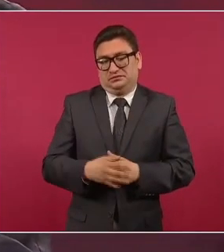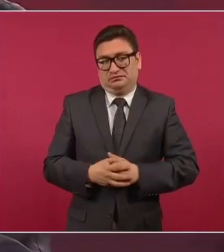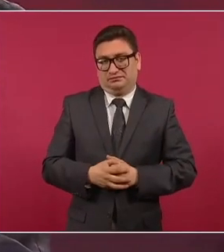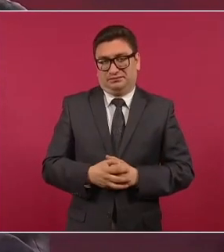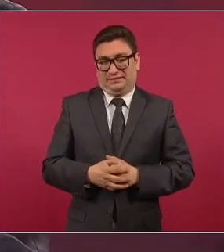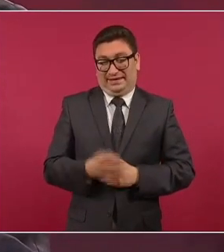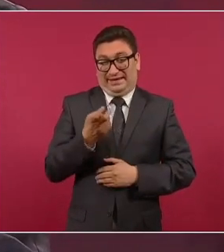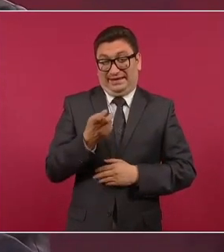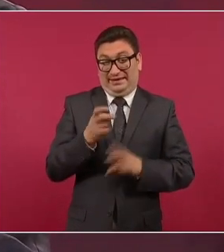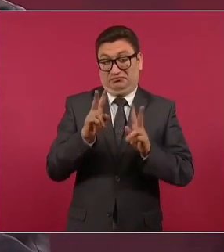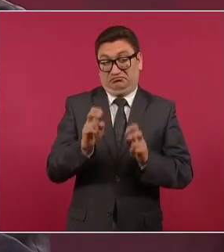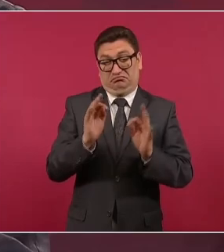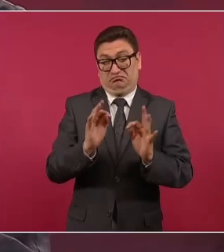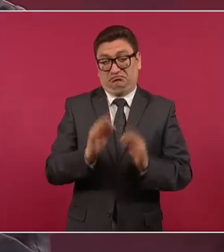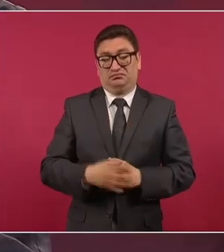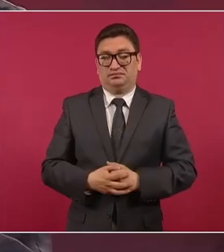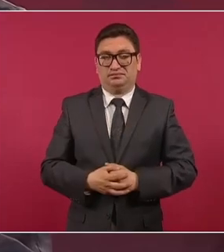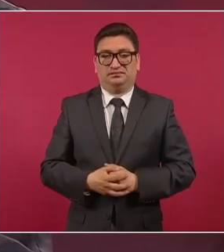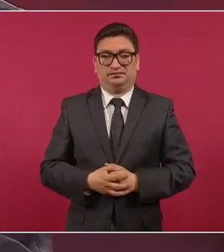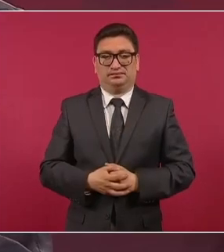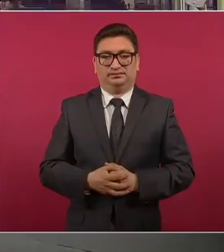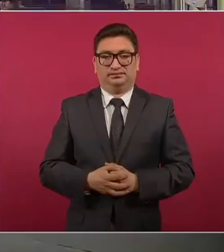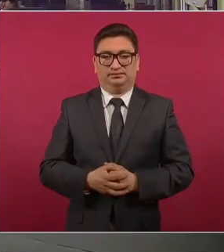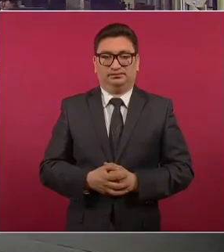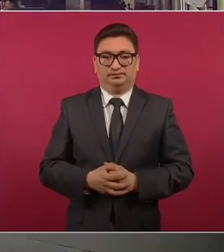sobre este tema.